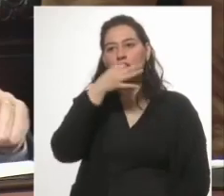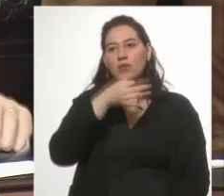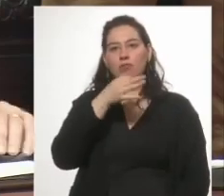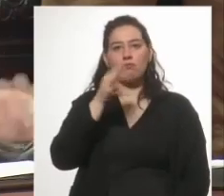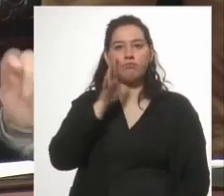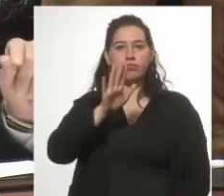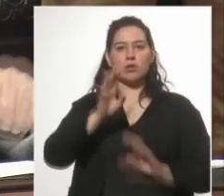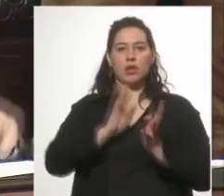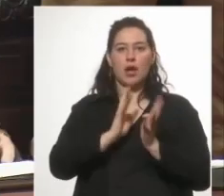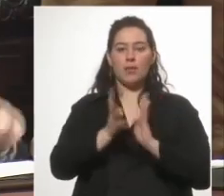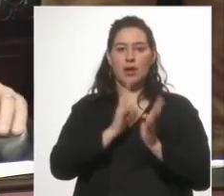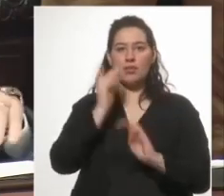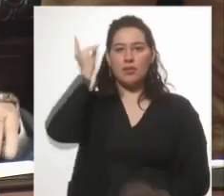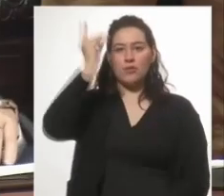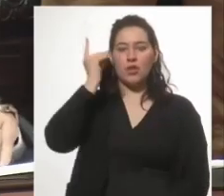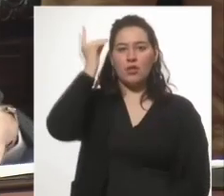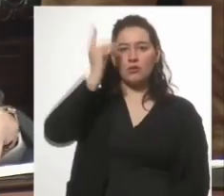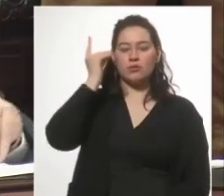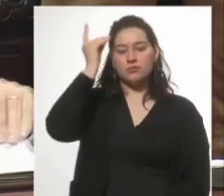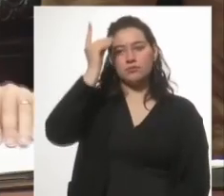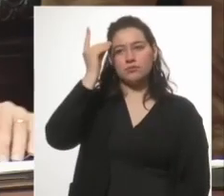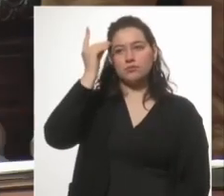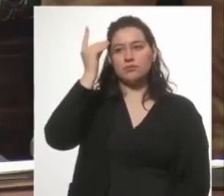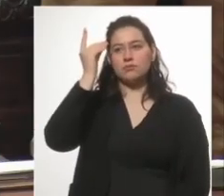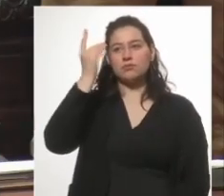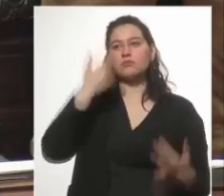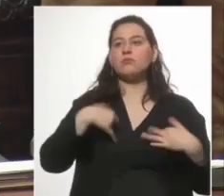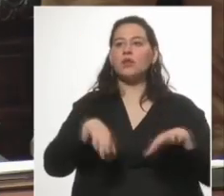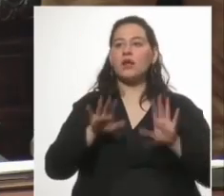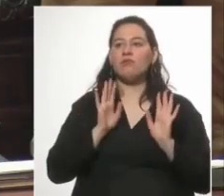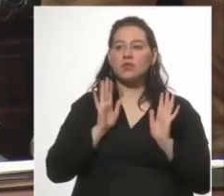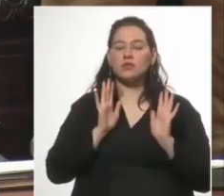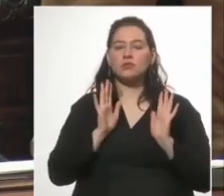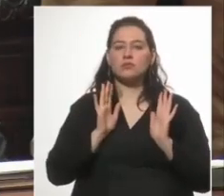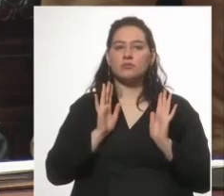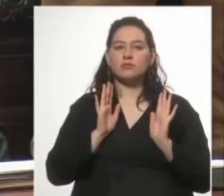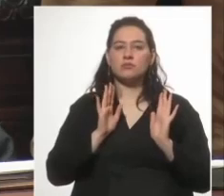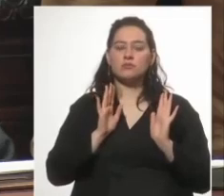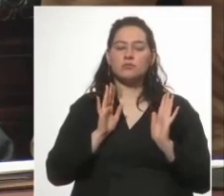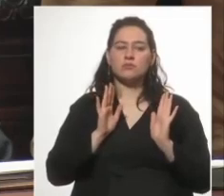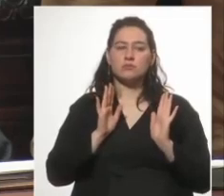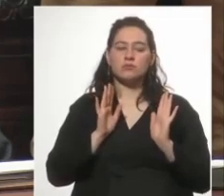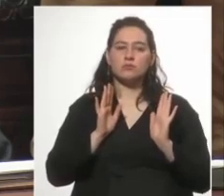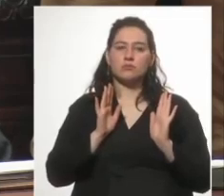propia Cámara de Representantes. Tal vez sea